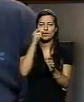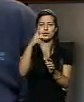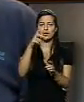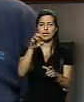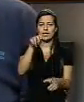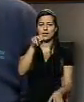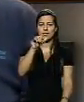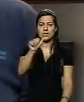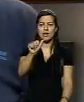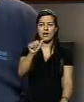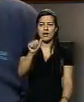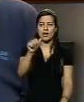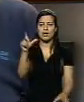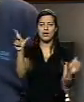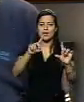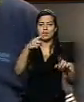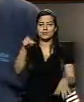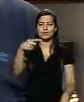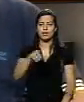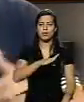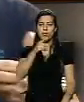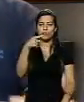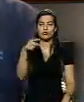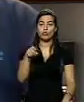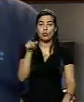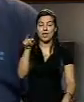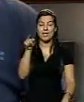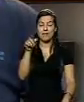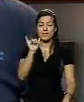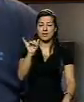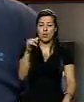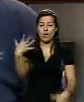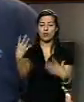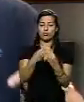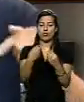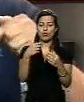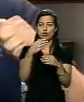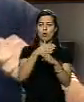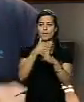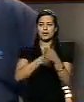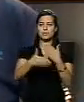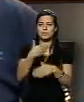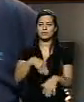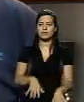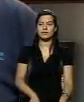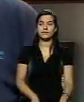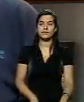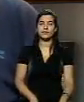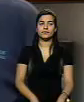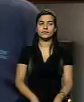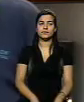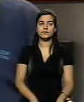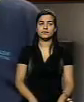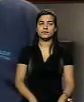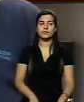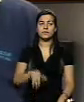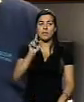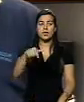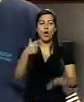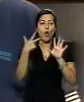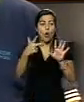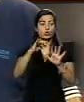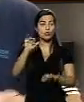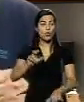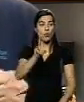Uceche de Canal Z del Estado Zulia quien estará compartiendo con nosotros allí. Y para el día 18 de junio de igual